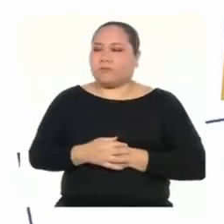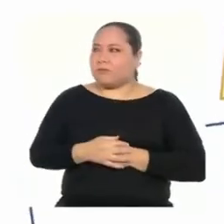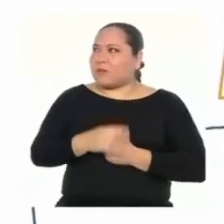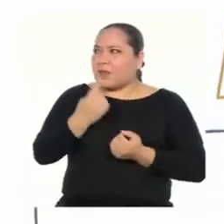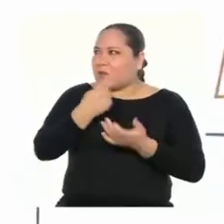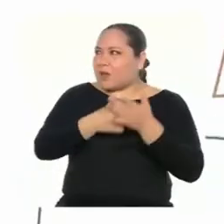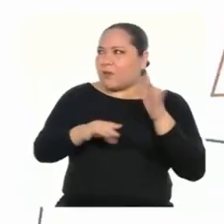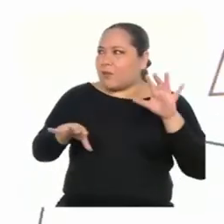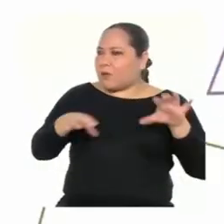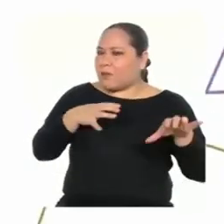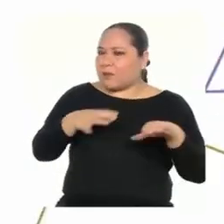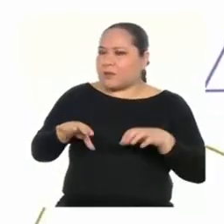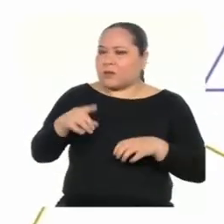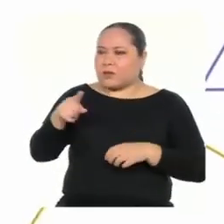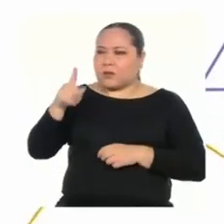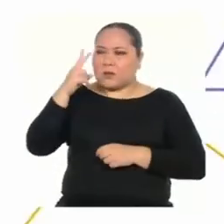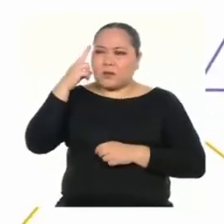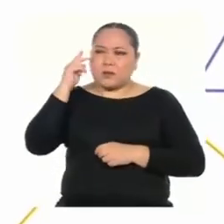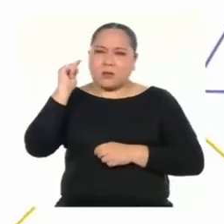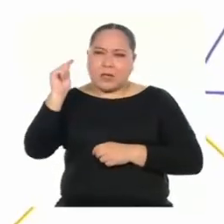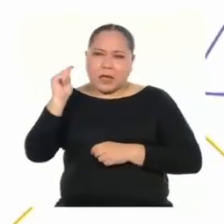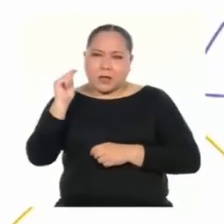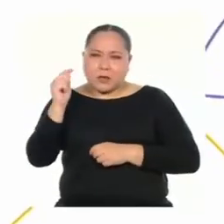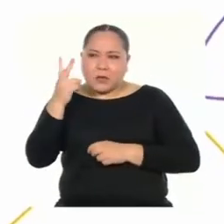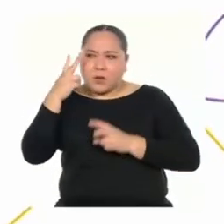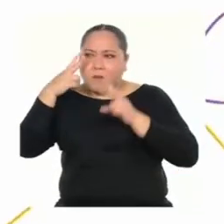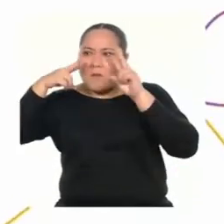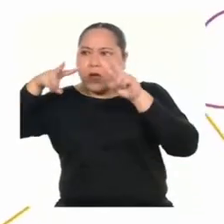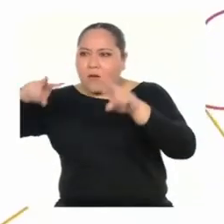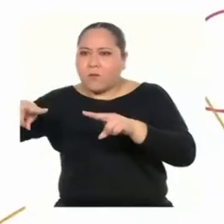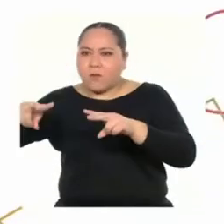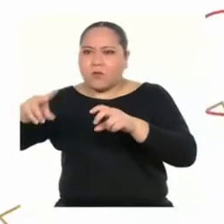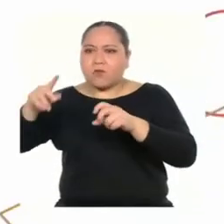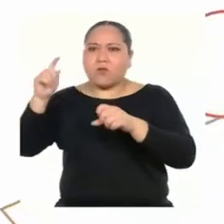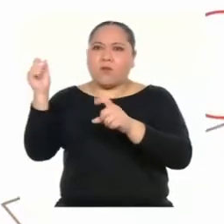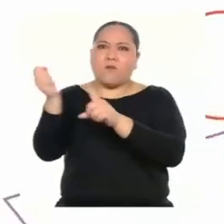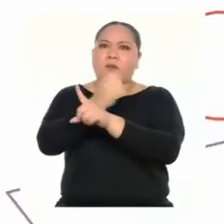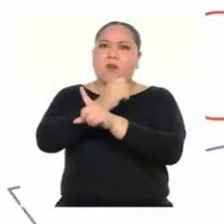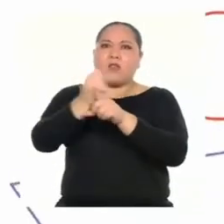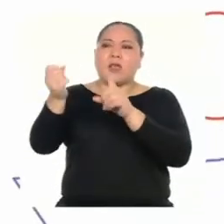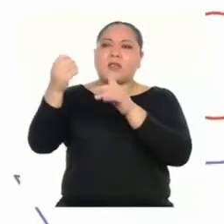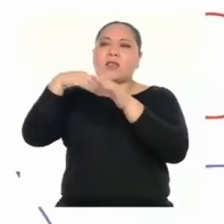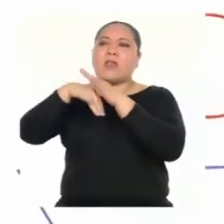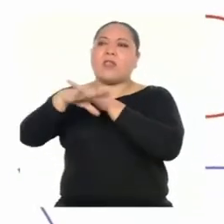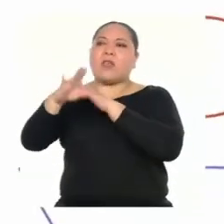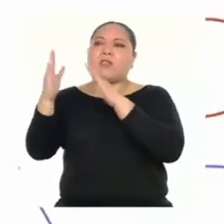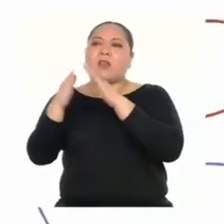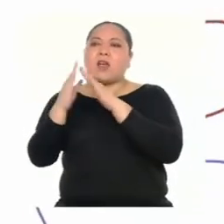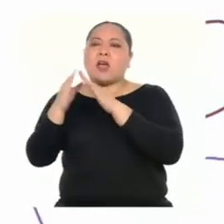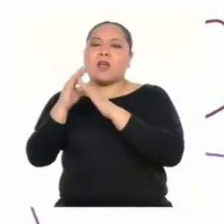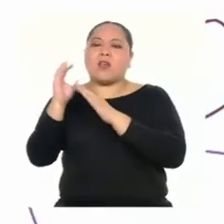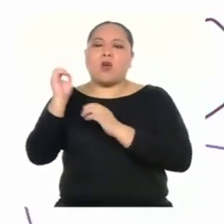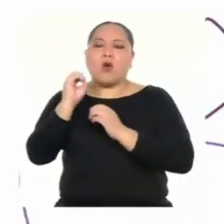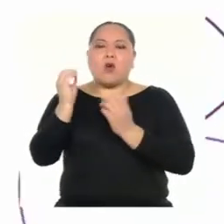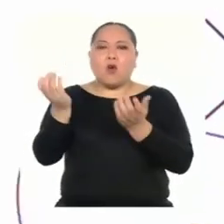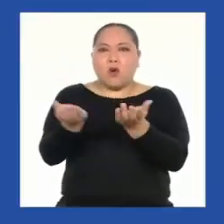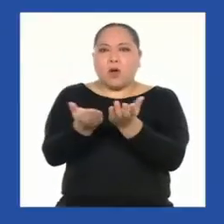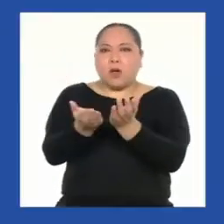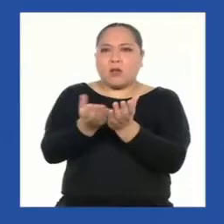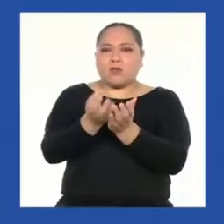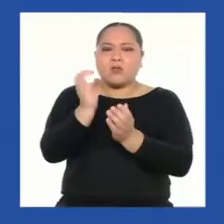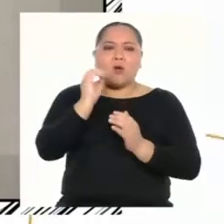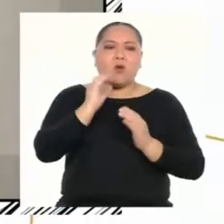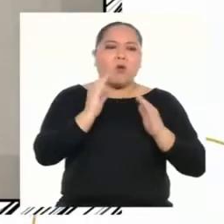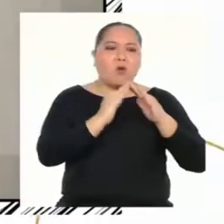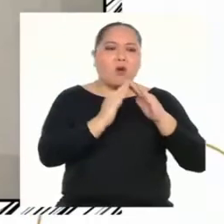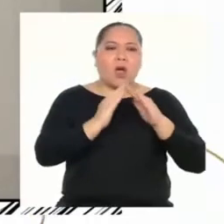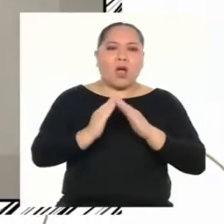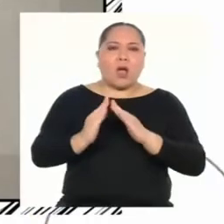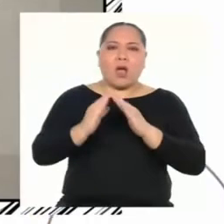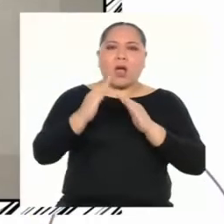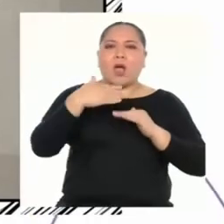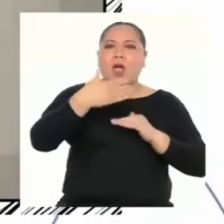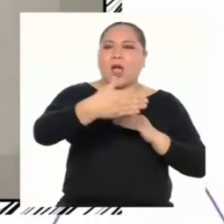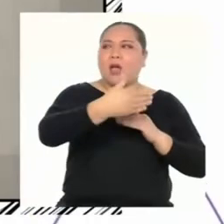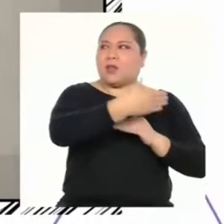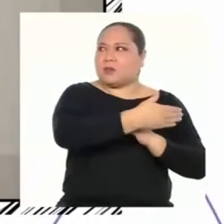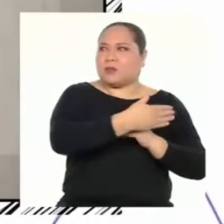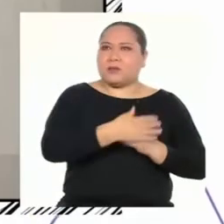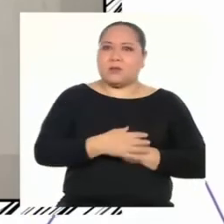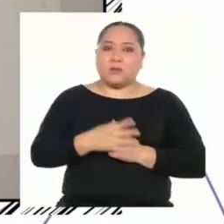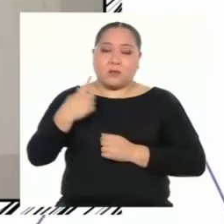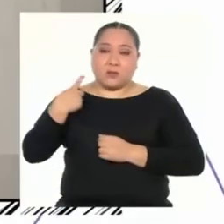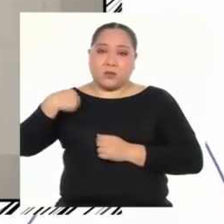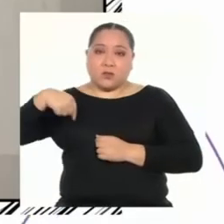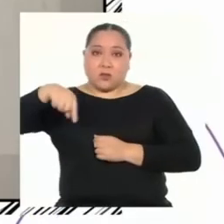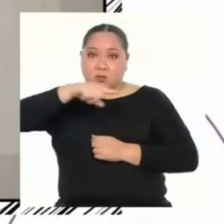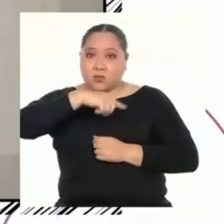¿Qué podemos hacer si somos testigos de una situación de violencia en el hogar, la escuela o barrio? Si